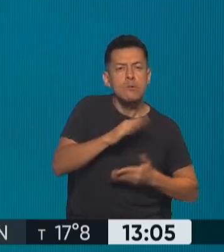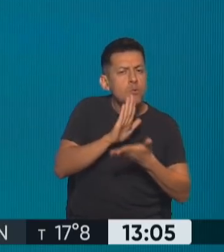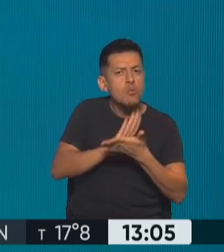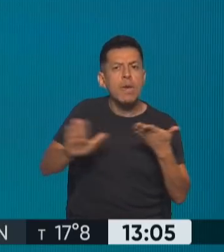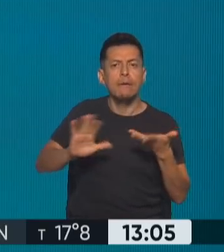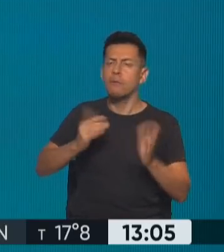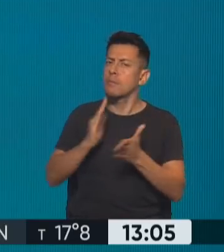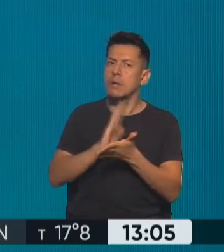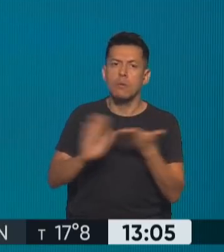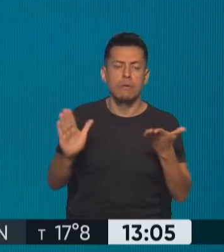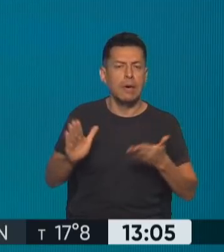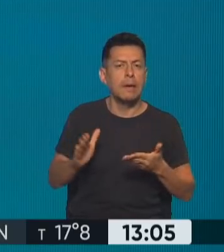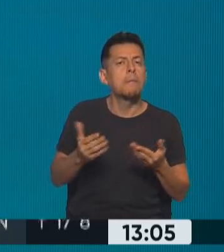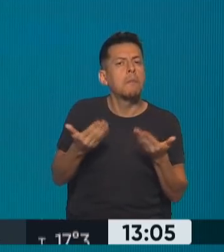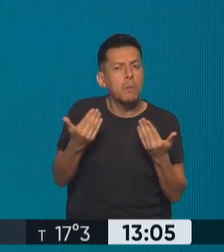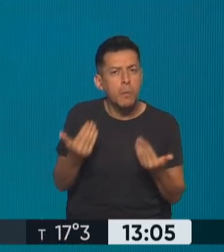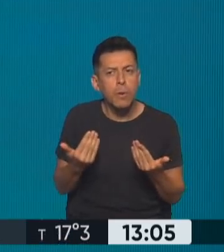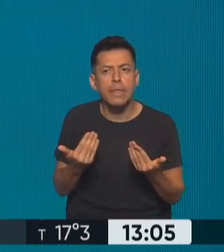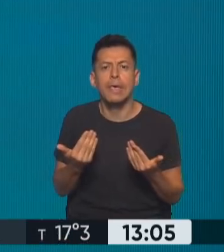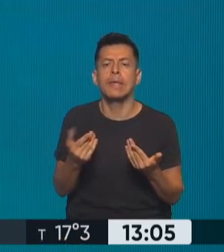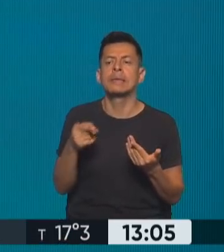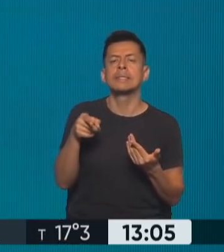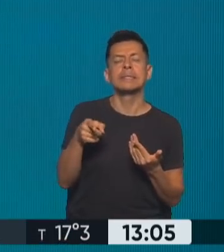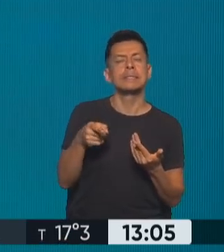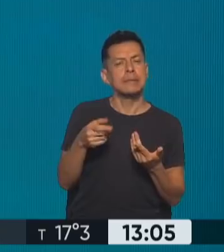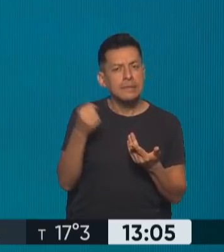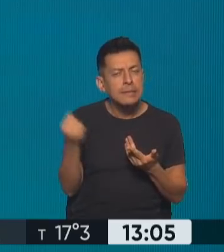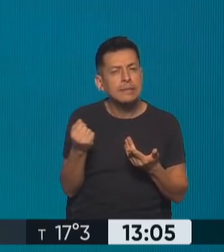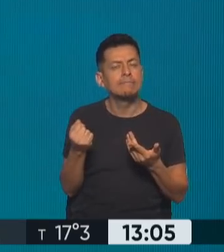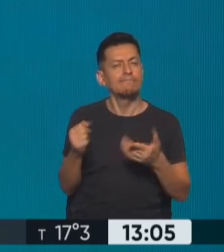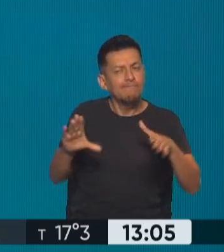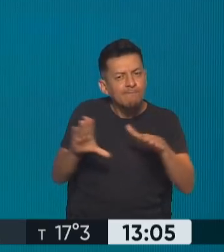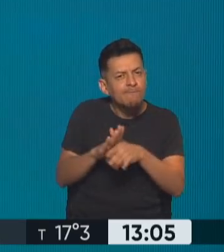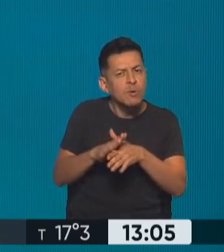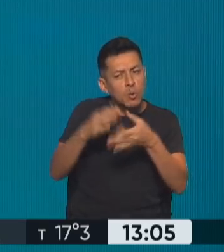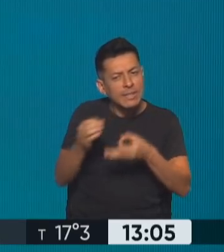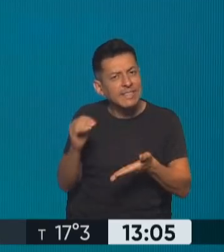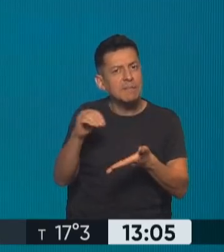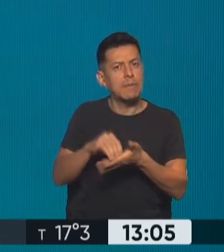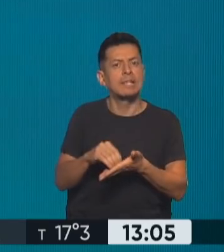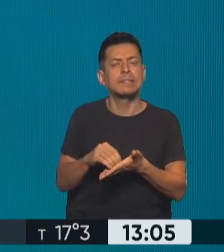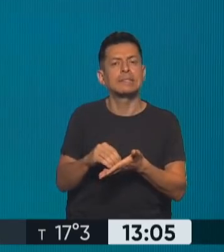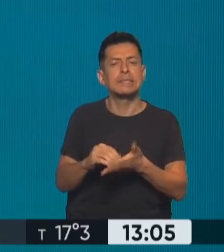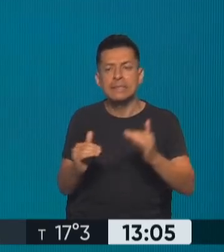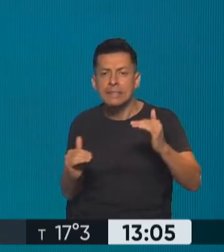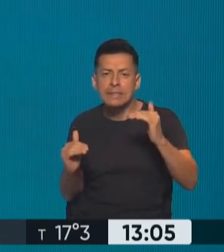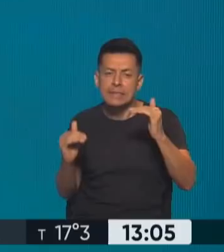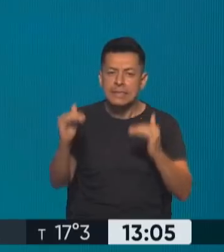nueva que permita abordar con mayor eficiencia, con mayor justicia, con mayor